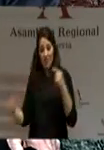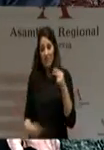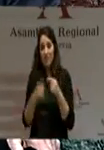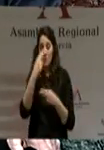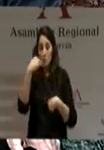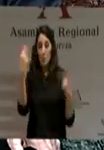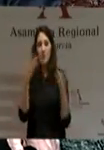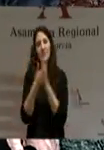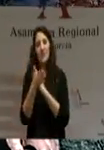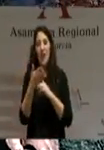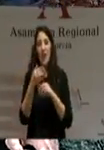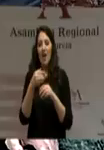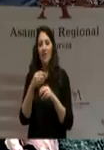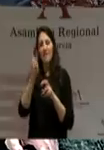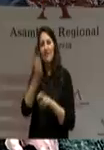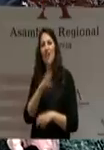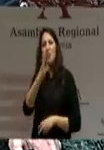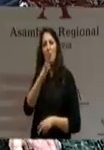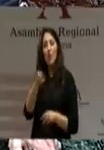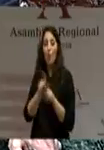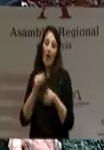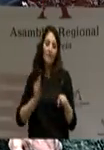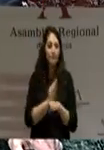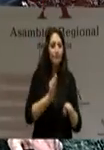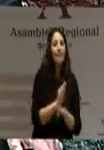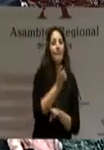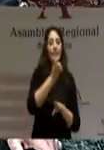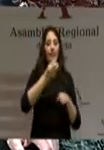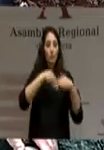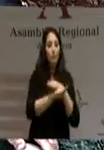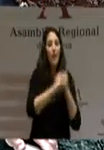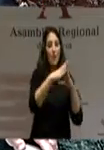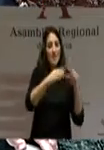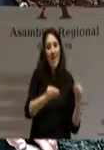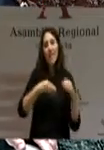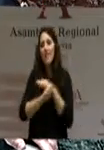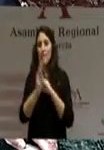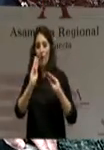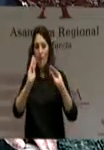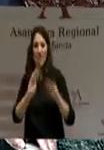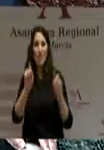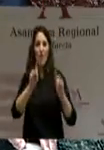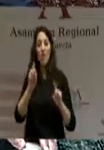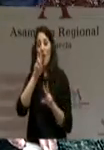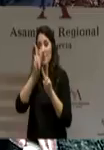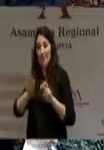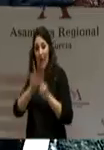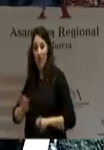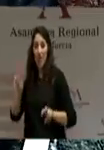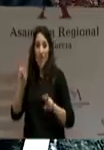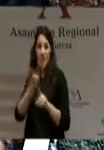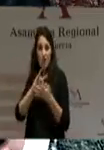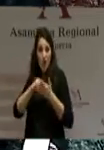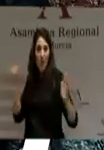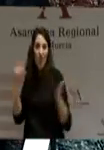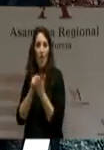El déficit público que tenemos no es por invertir en educación o en universidades o en investigación e innovación, o en reducir